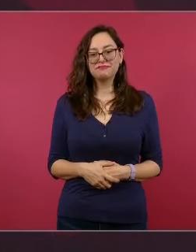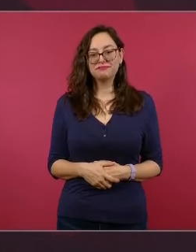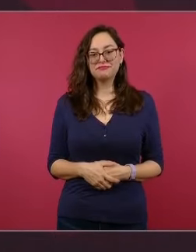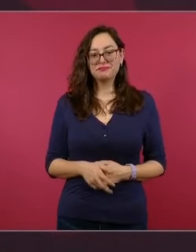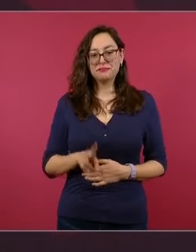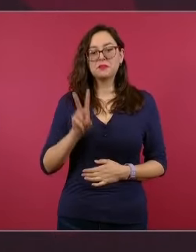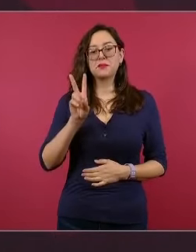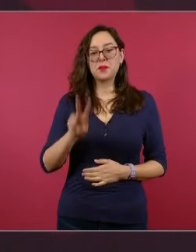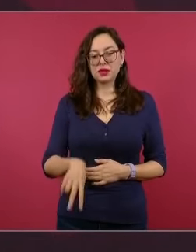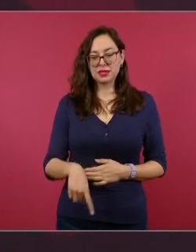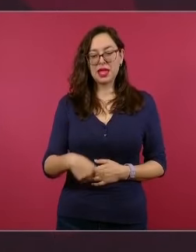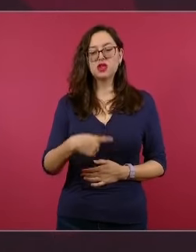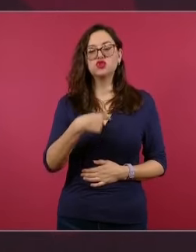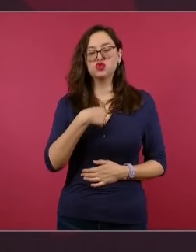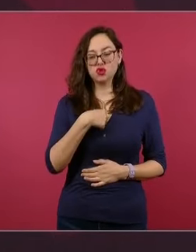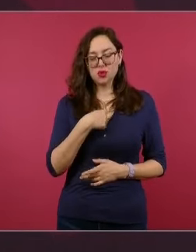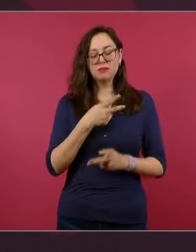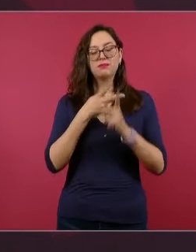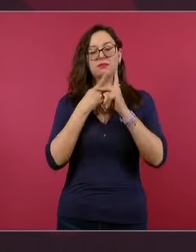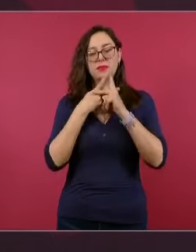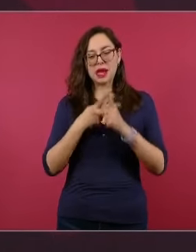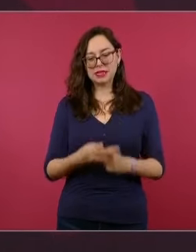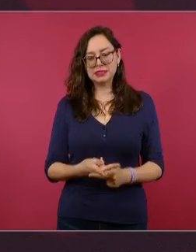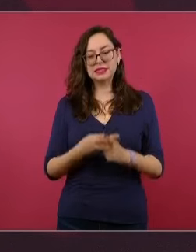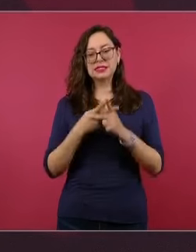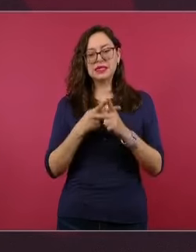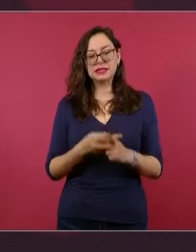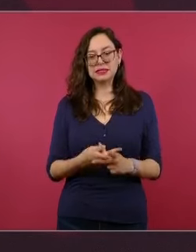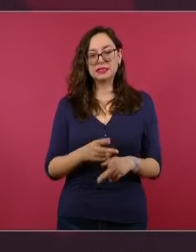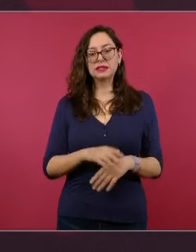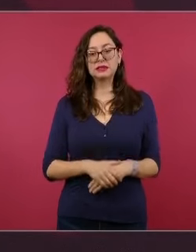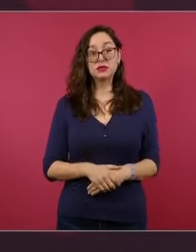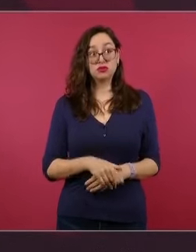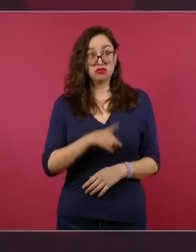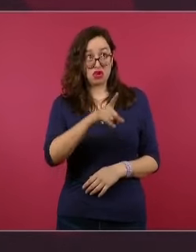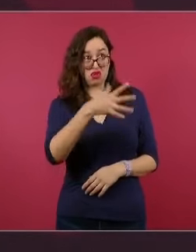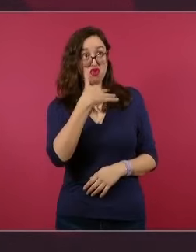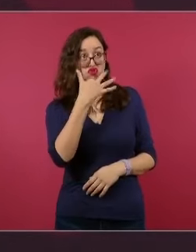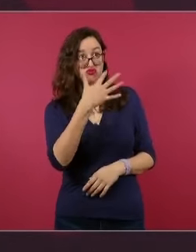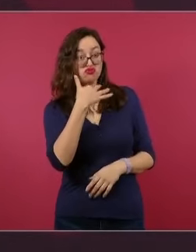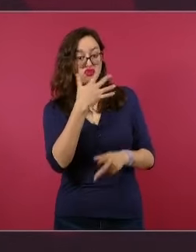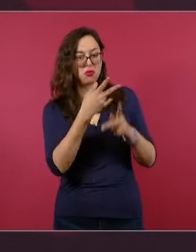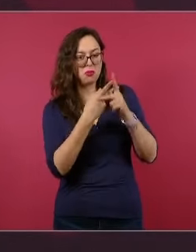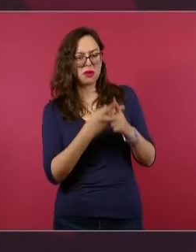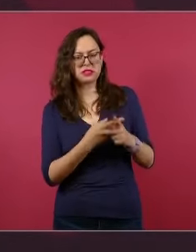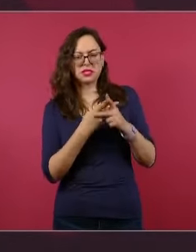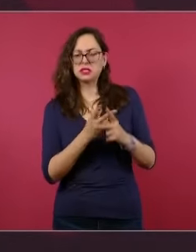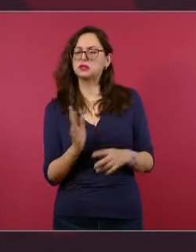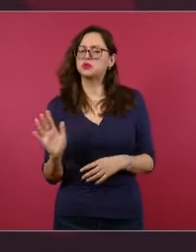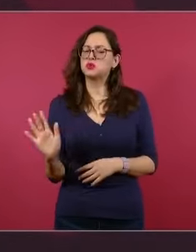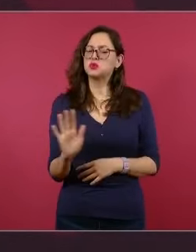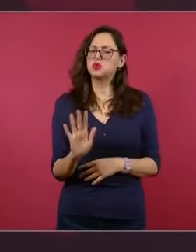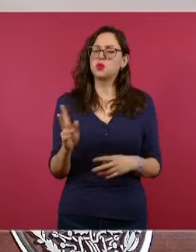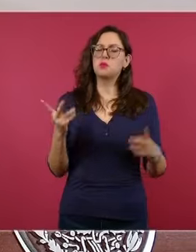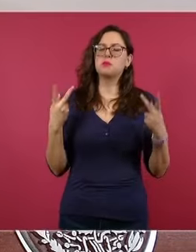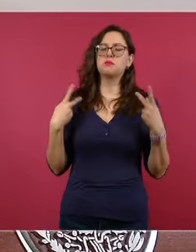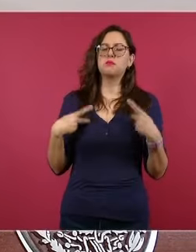de la corrupción no de las personas Este soy tan